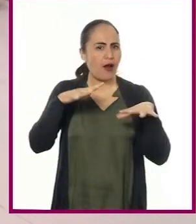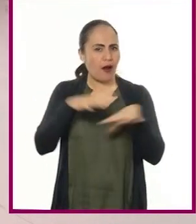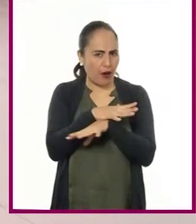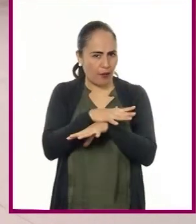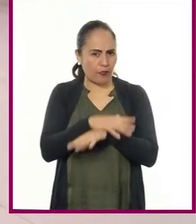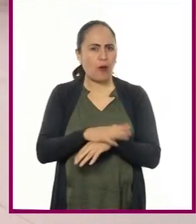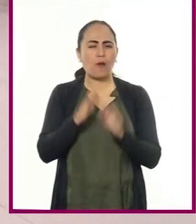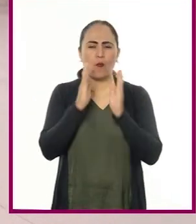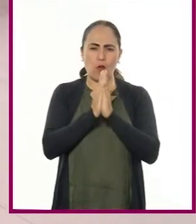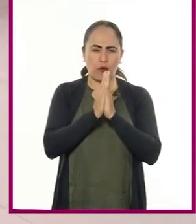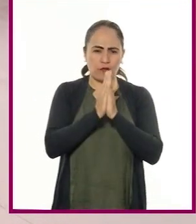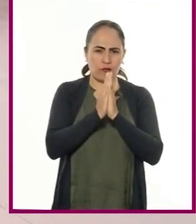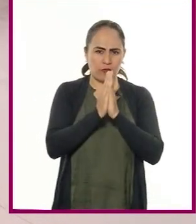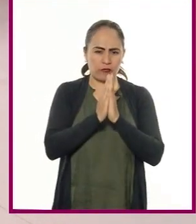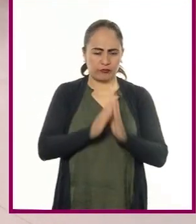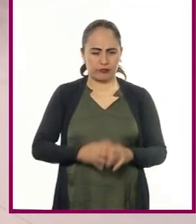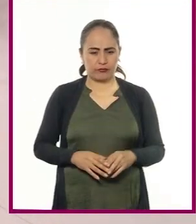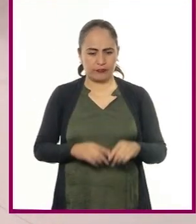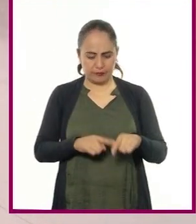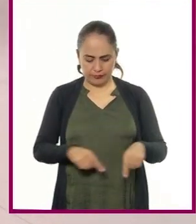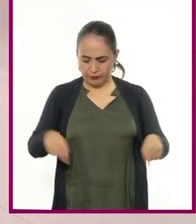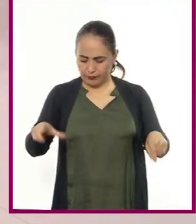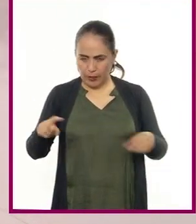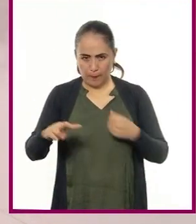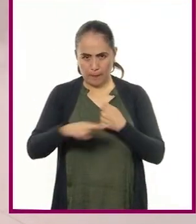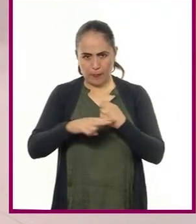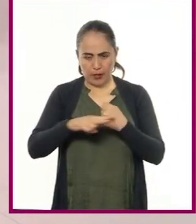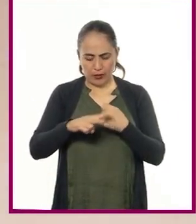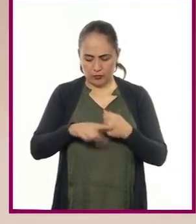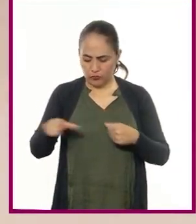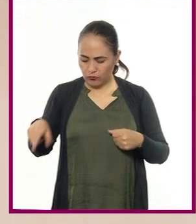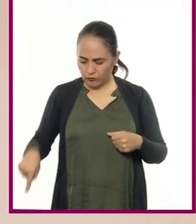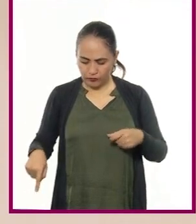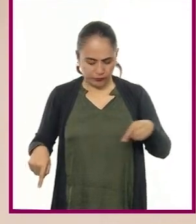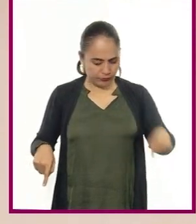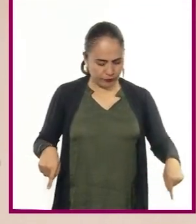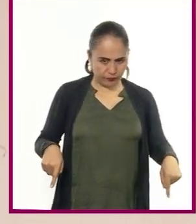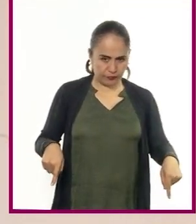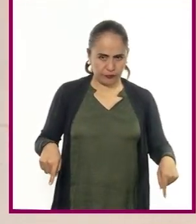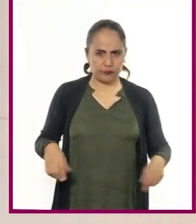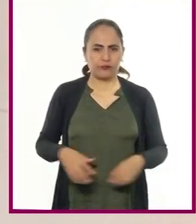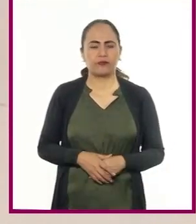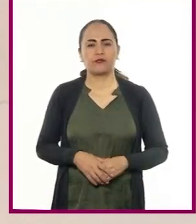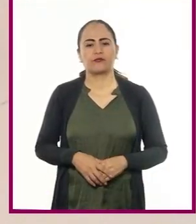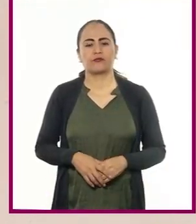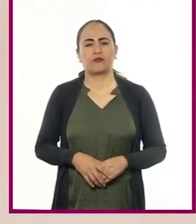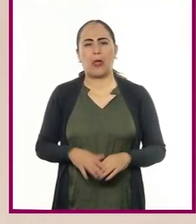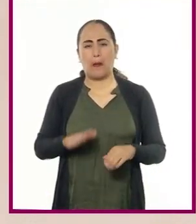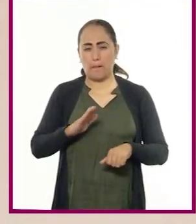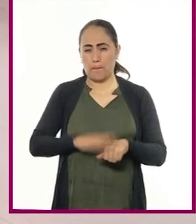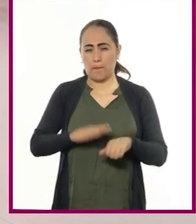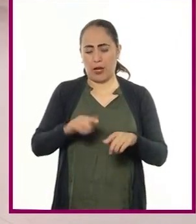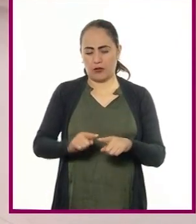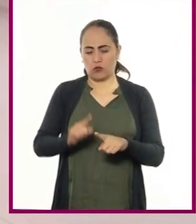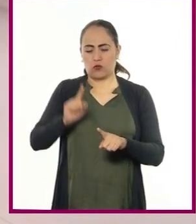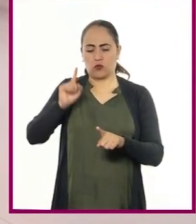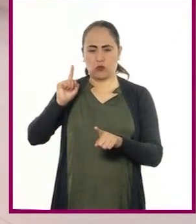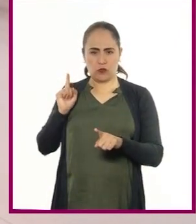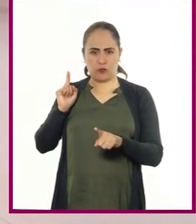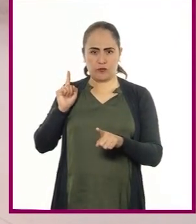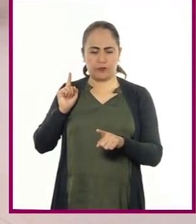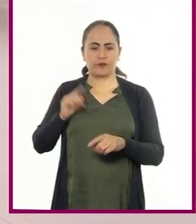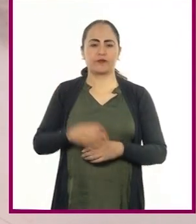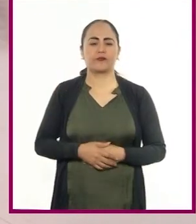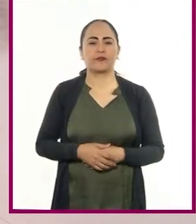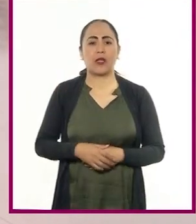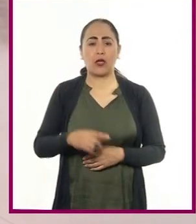colocando una portería a la misma altura que estos vasos. Cada quien va a tener su portería. Bien. Si se puede un poquito más para atrás, maestra.